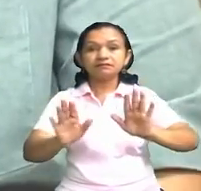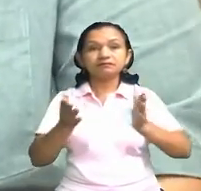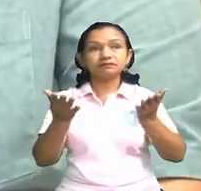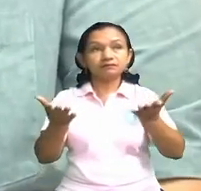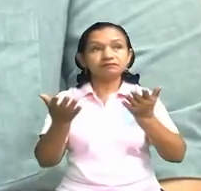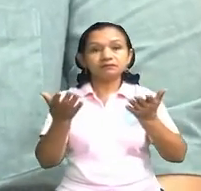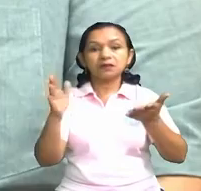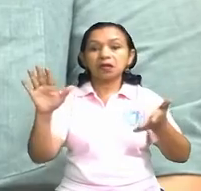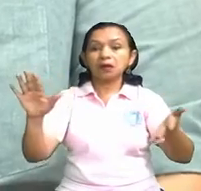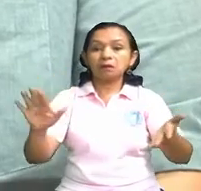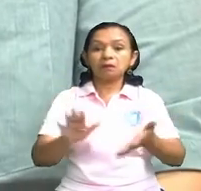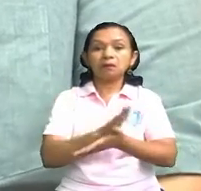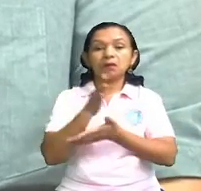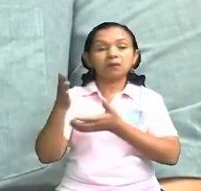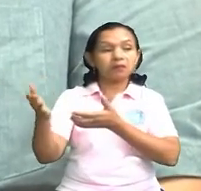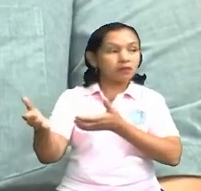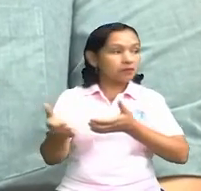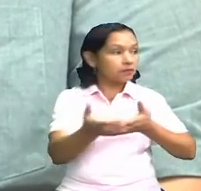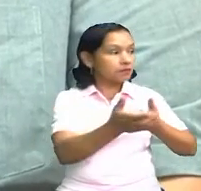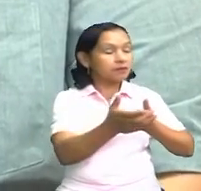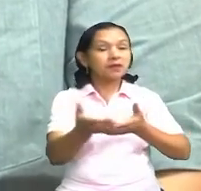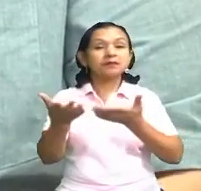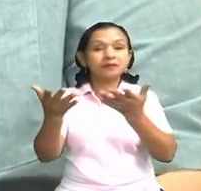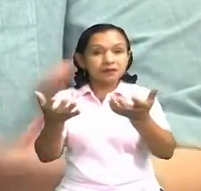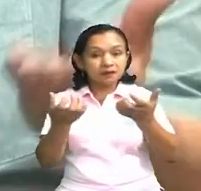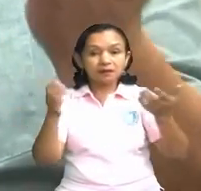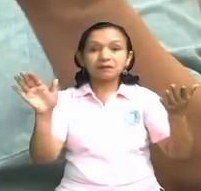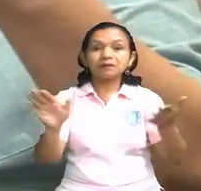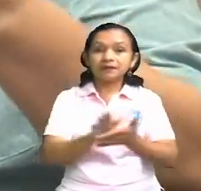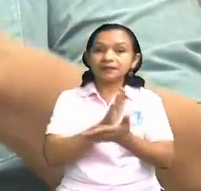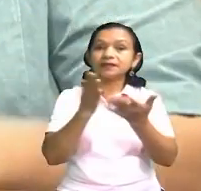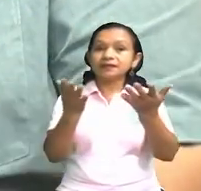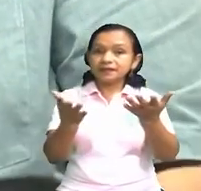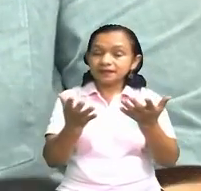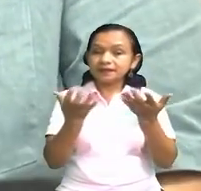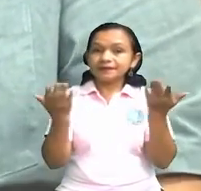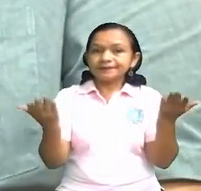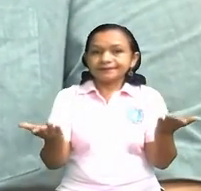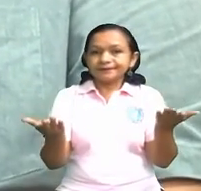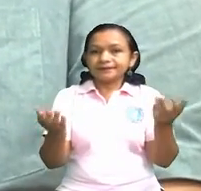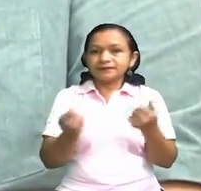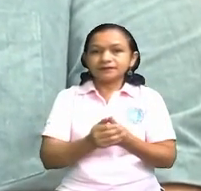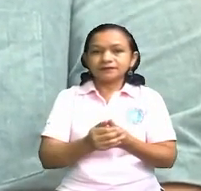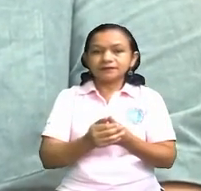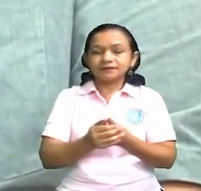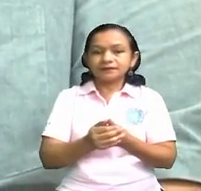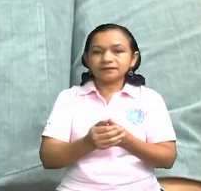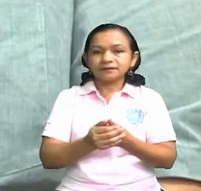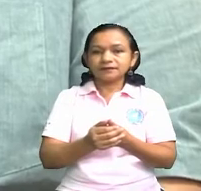casi desaparecen nuestros bomberos. Y con la toma